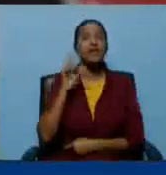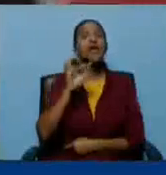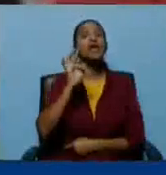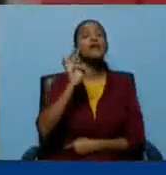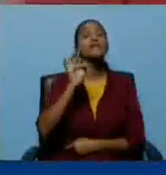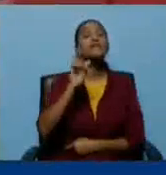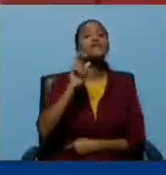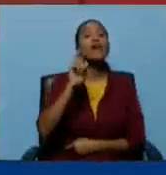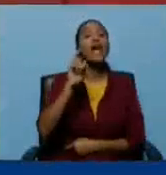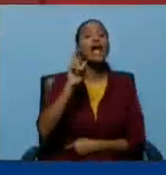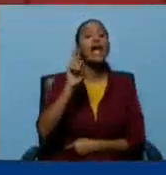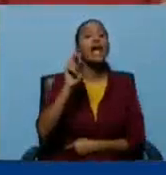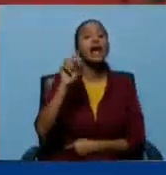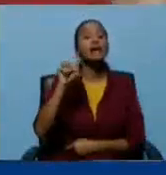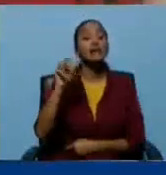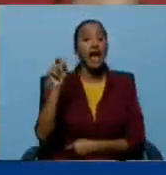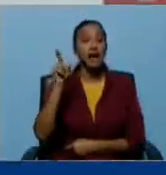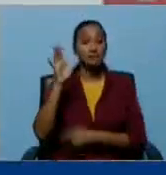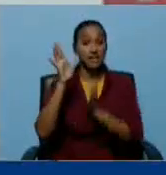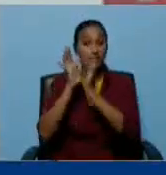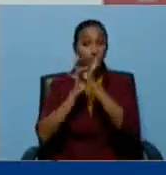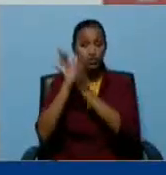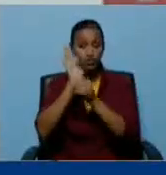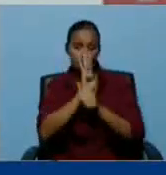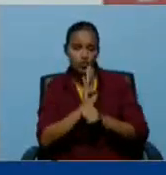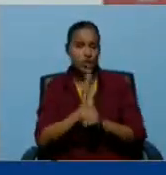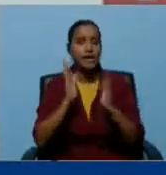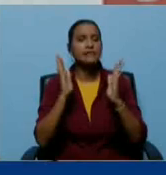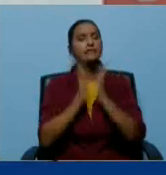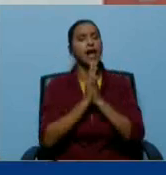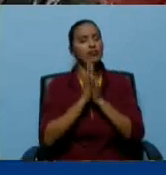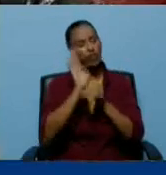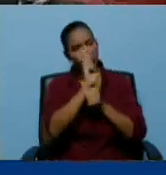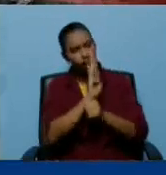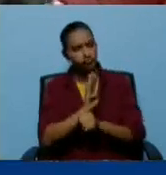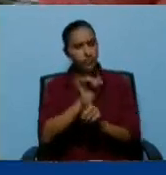Grita contigo, conmigo y con vosotros.